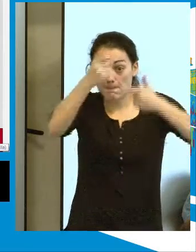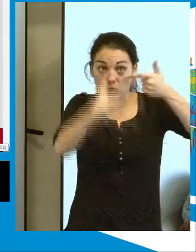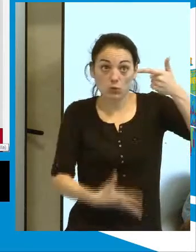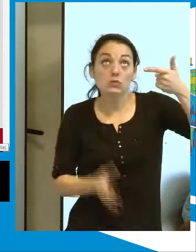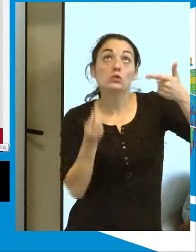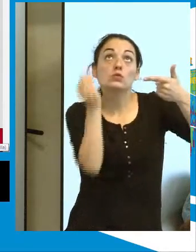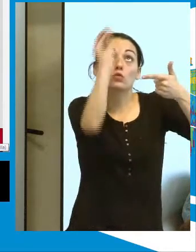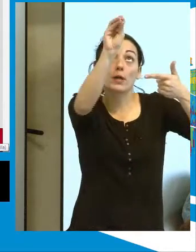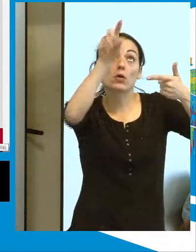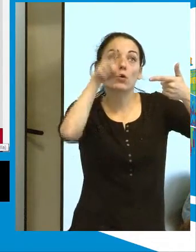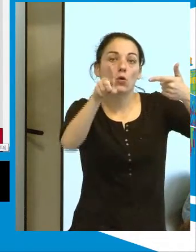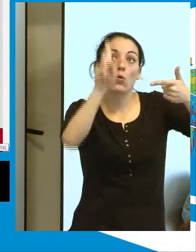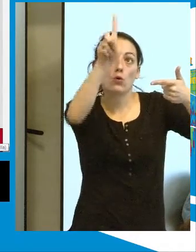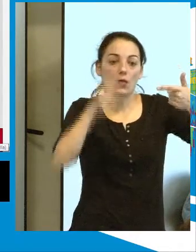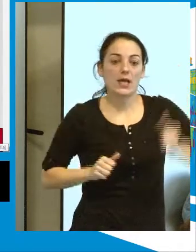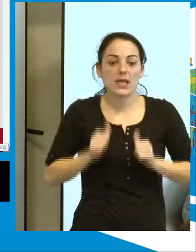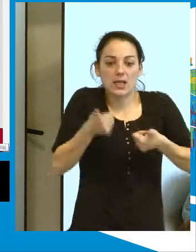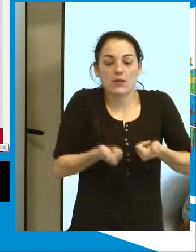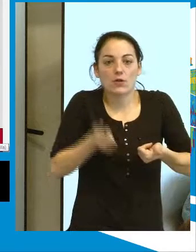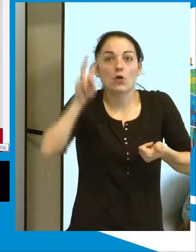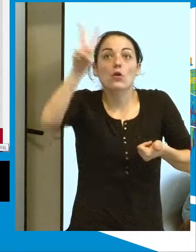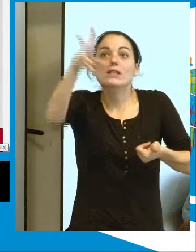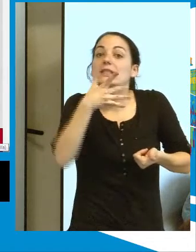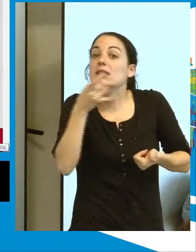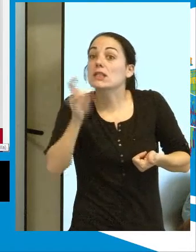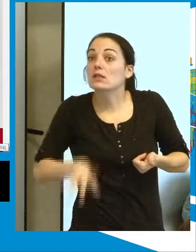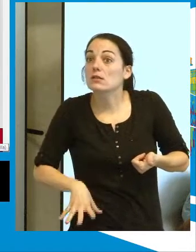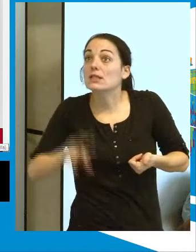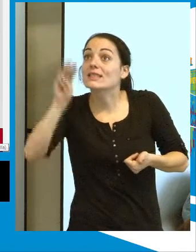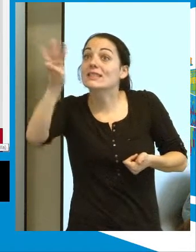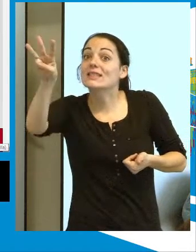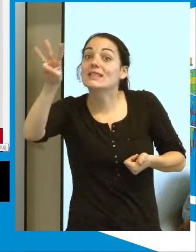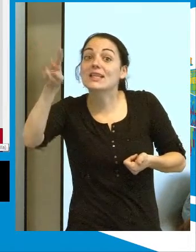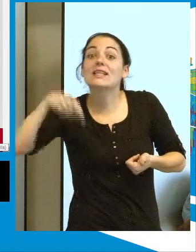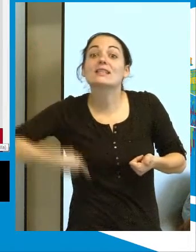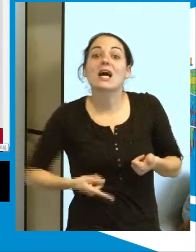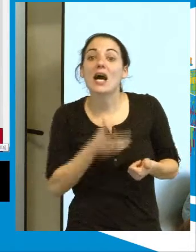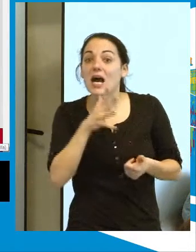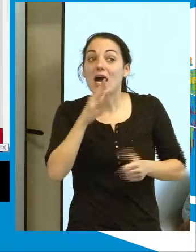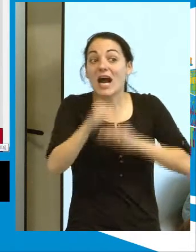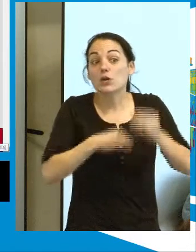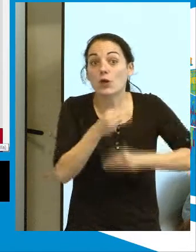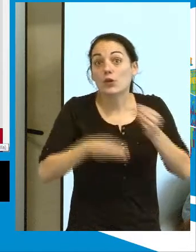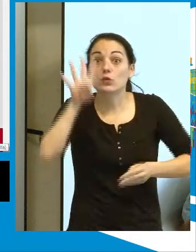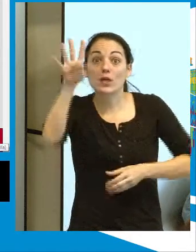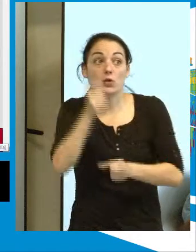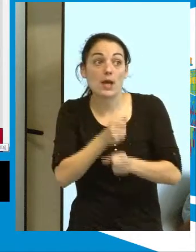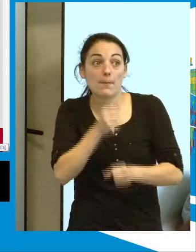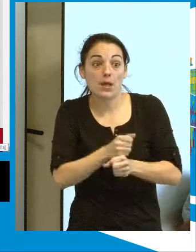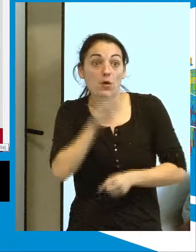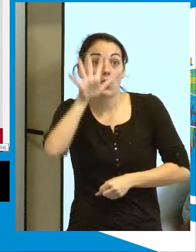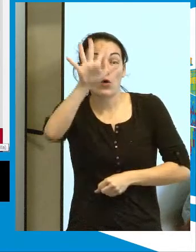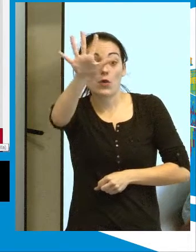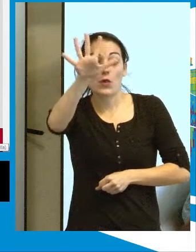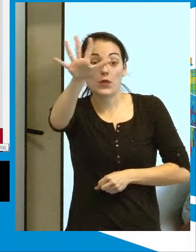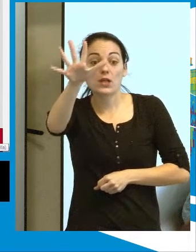Menú. 1. Inicio. 2. ¿Quiénes somos? 3. Actuaciones. 4. Empleo. 5.